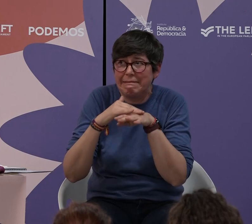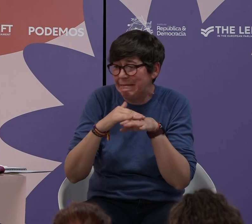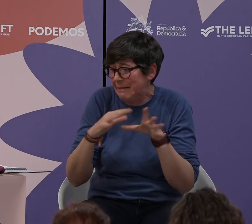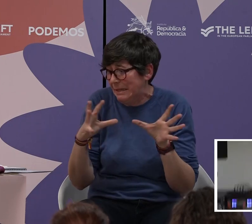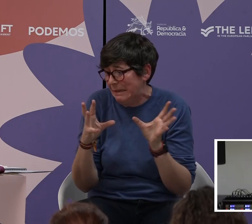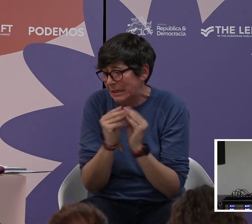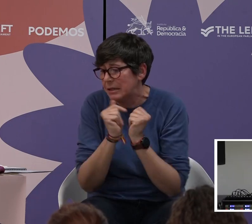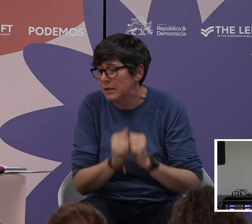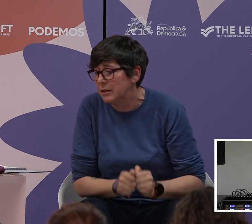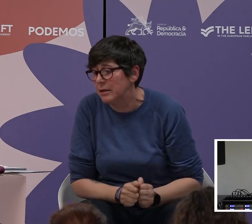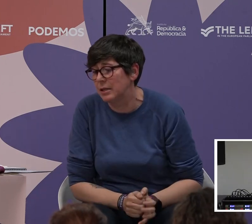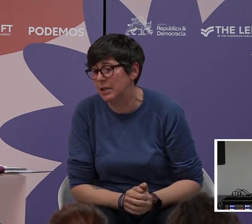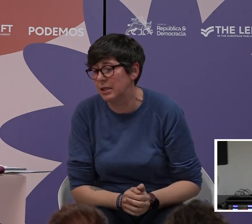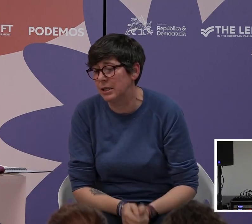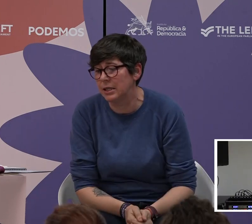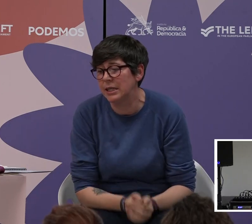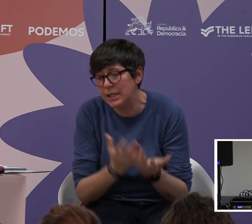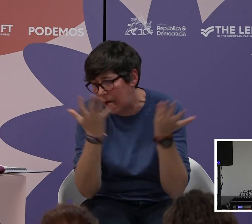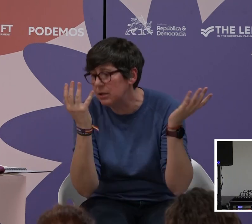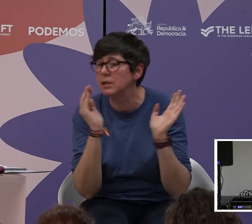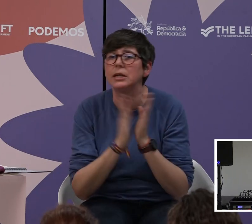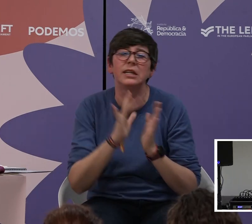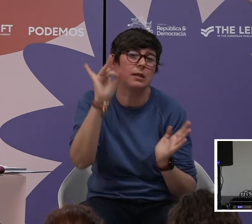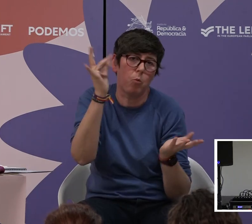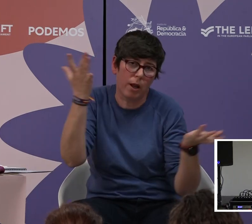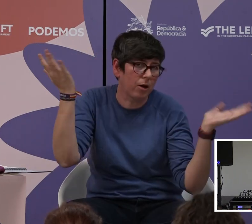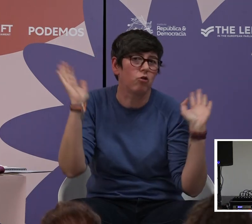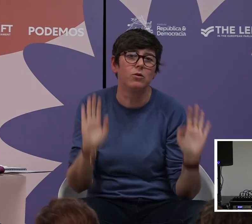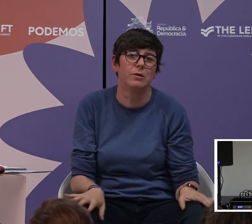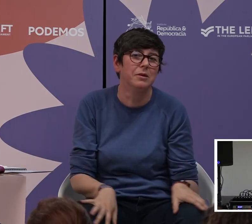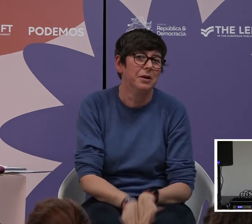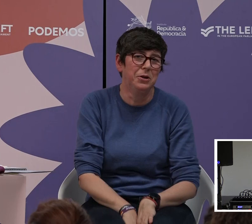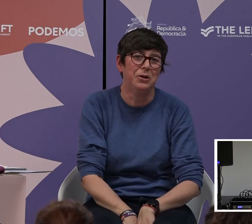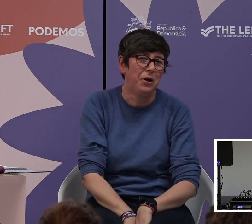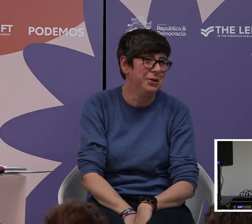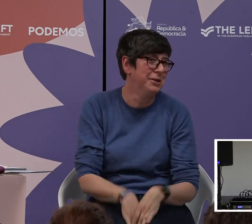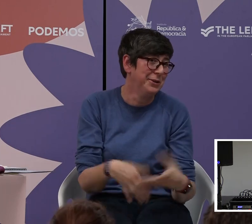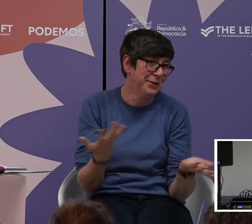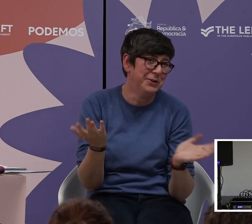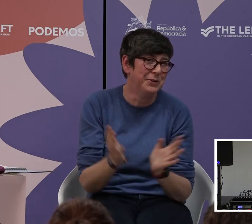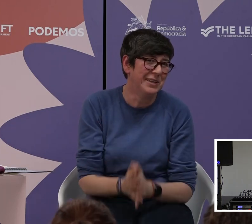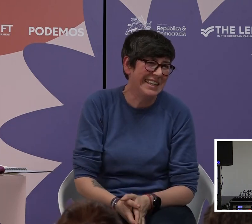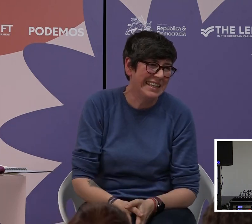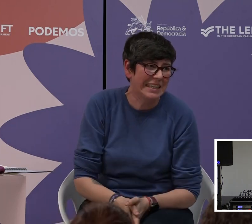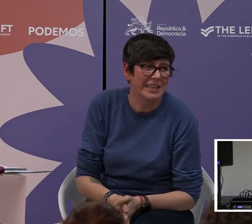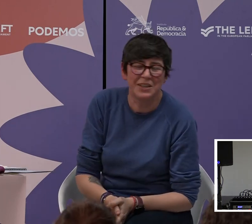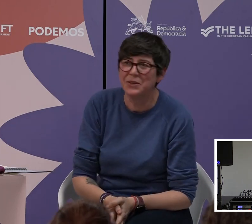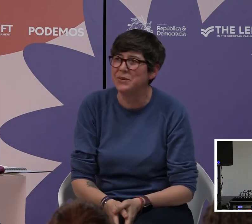eso Ojalá tuviéramos más tiempo Perdón que me he extendido Y gracias seguimos y si se puede y si se puede